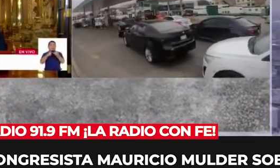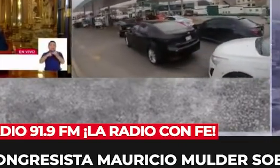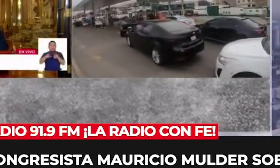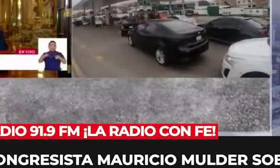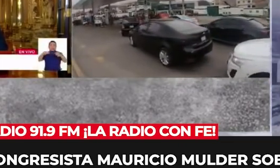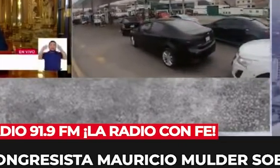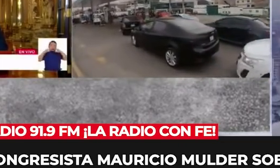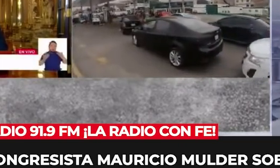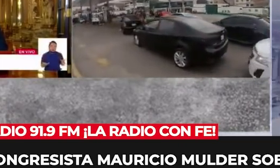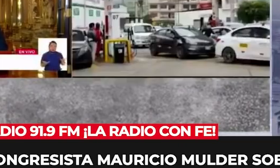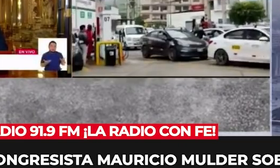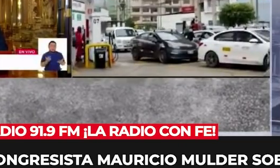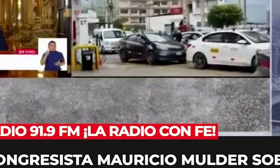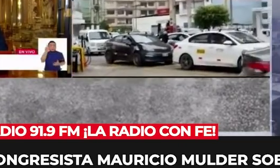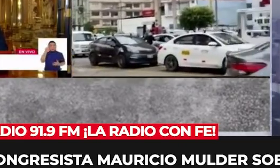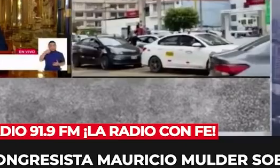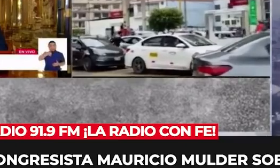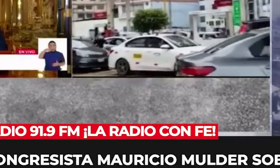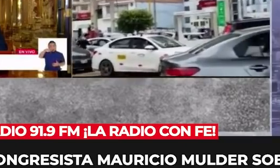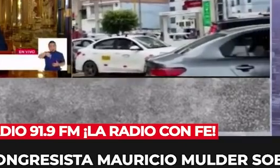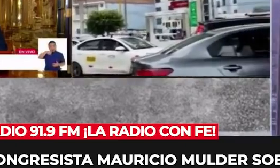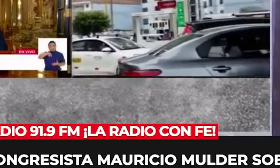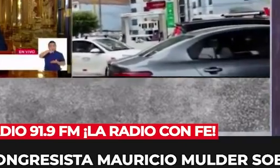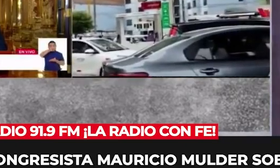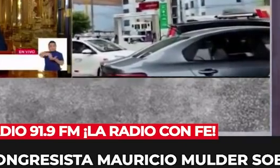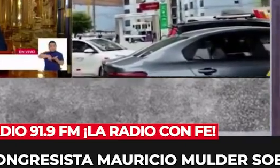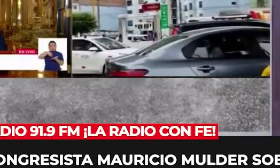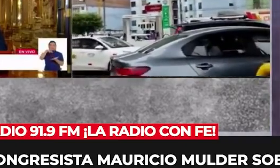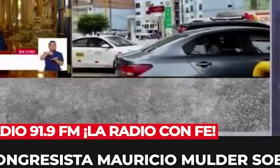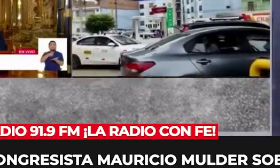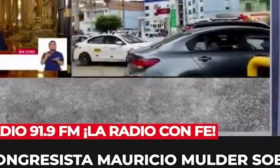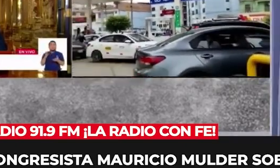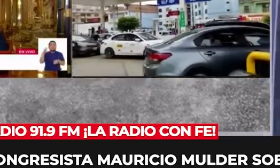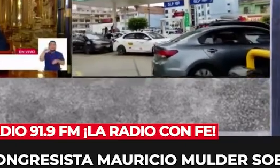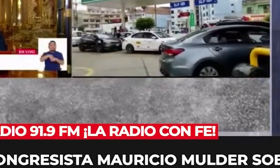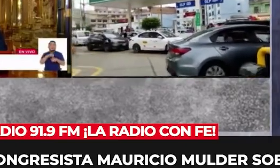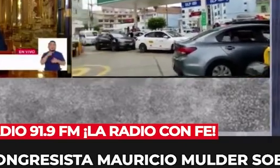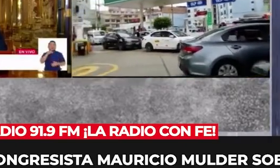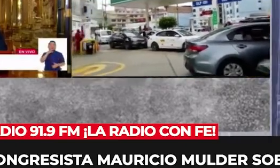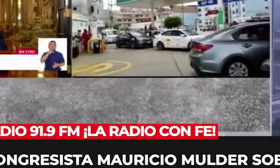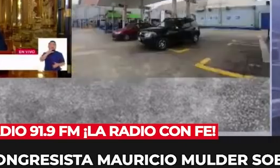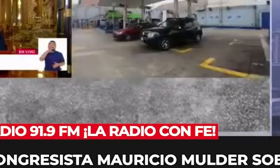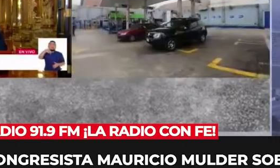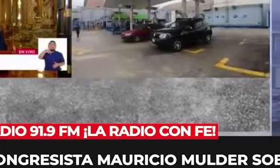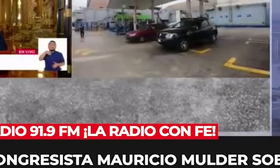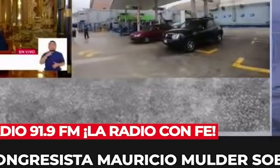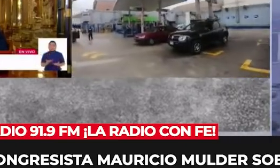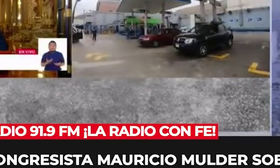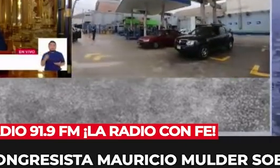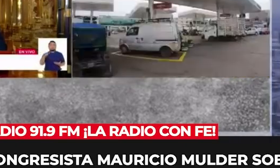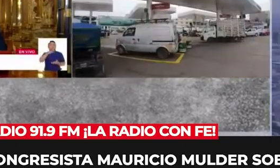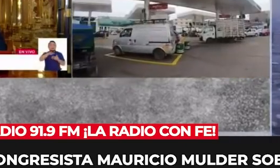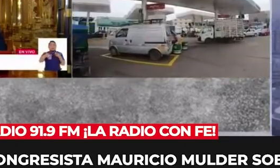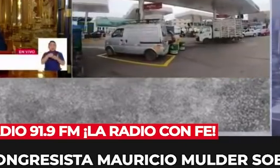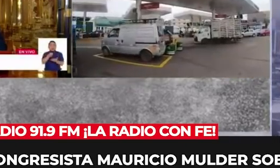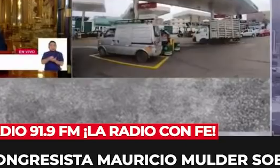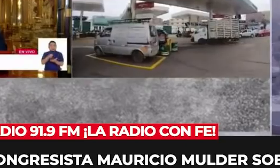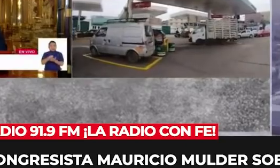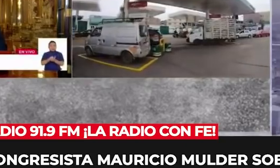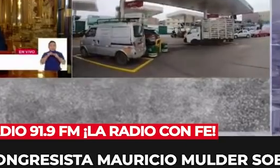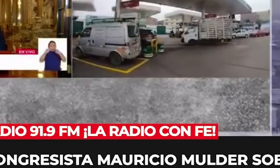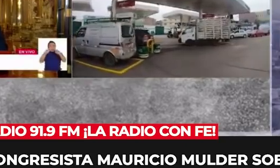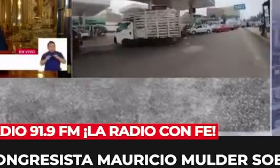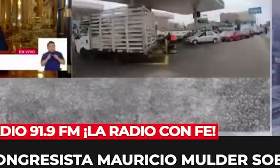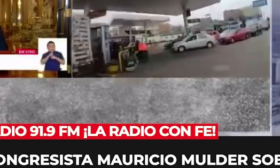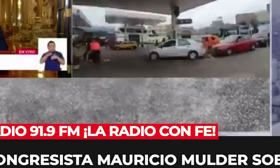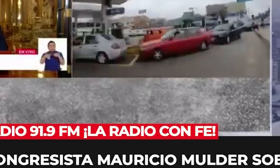pasar, van a reventar, tirarse toda la plata de la reserva, y de aquí a 6 o 7 meses ya